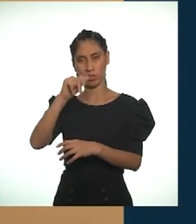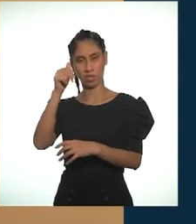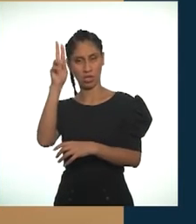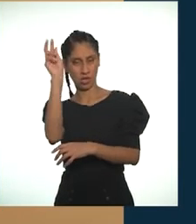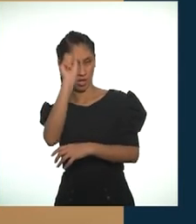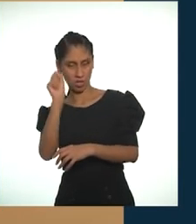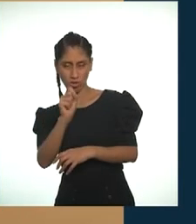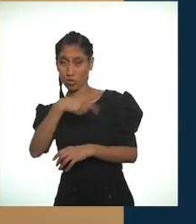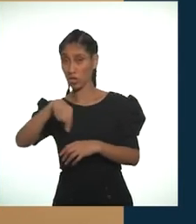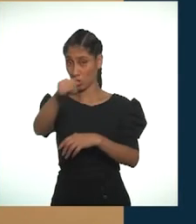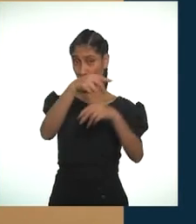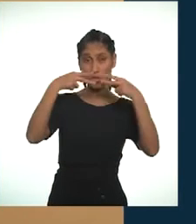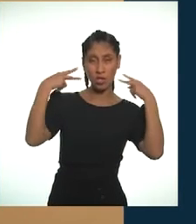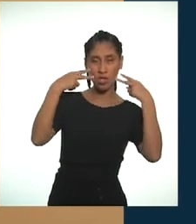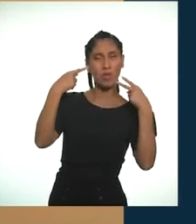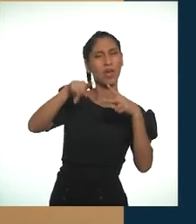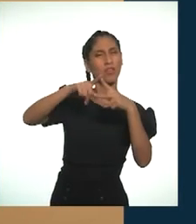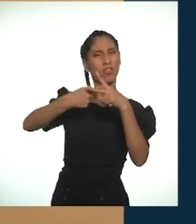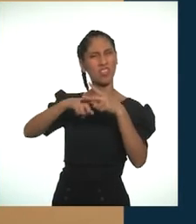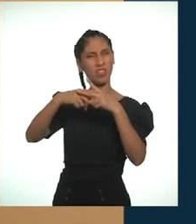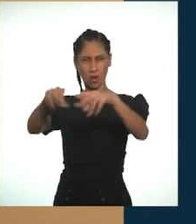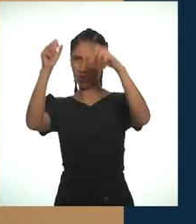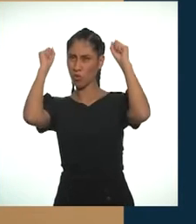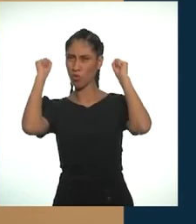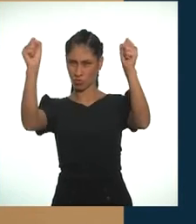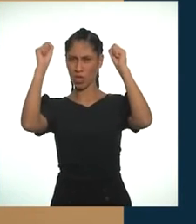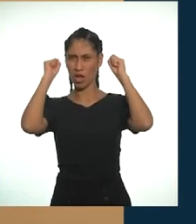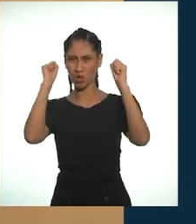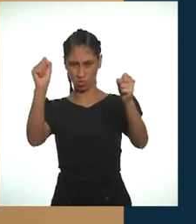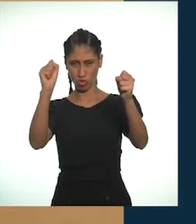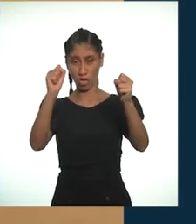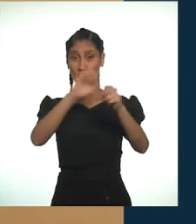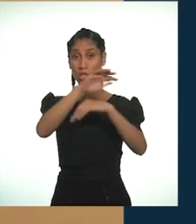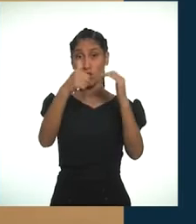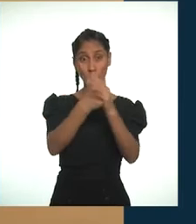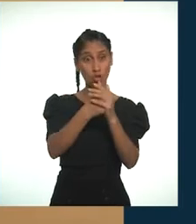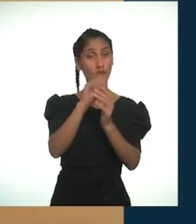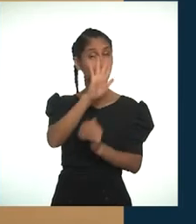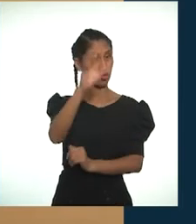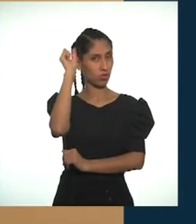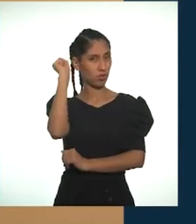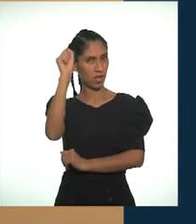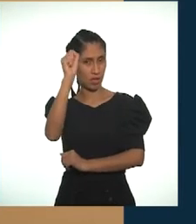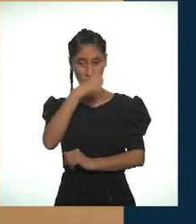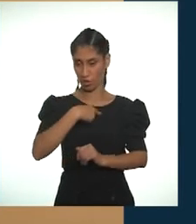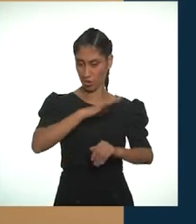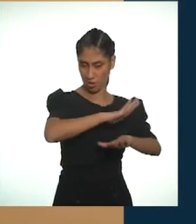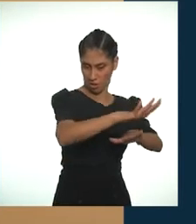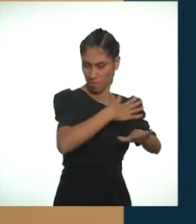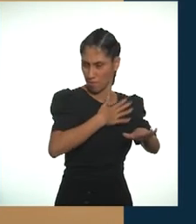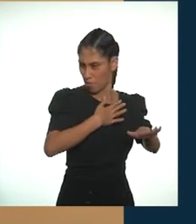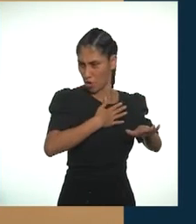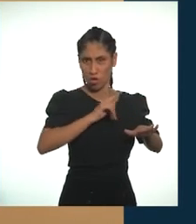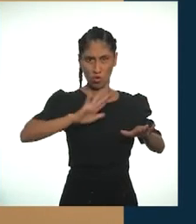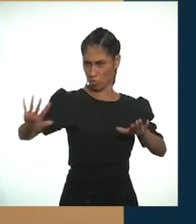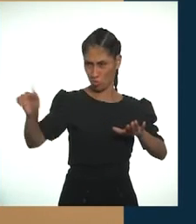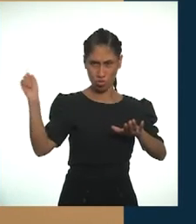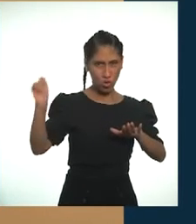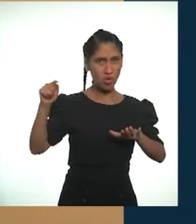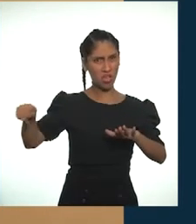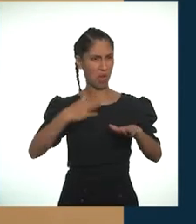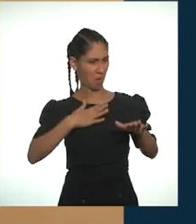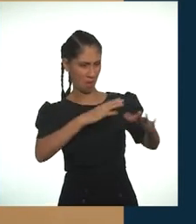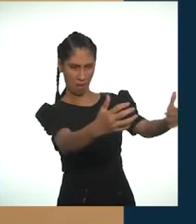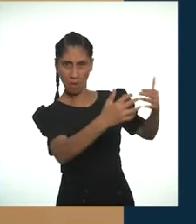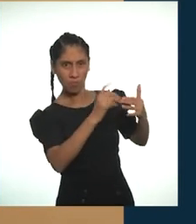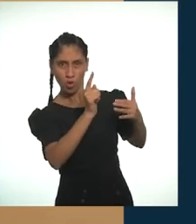Amazonía iniciaron un proceso de lucha por la defensa de sus derechos al territorio, a la identidad y